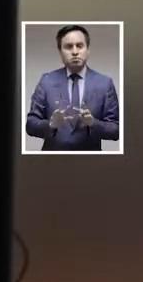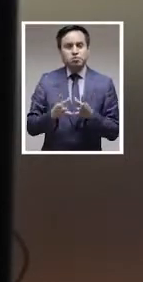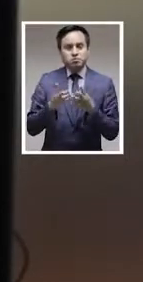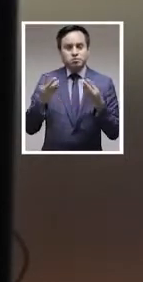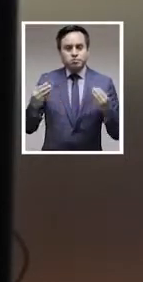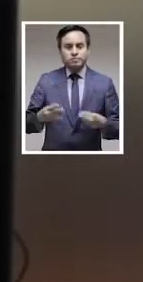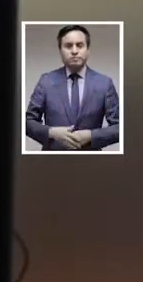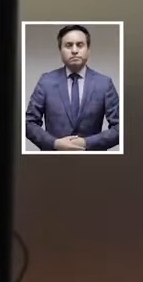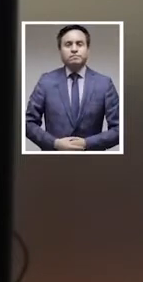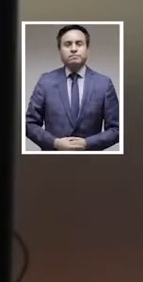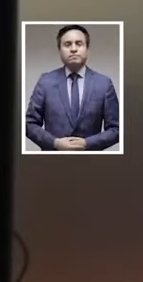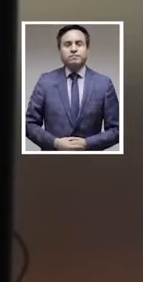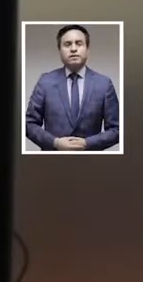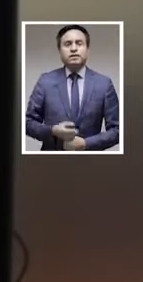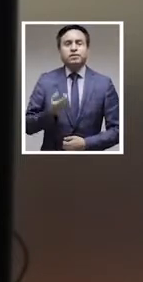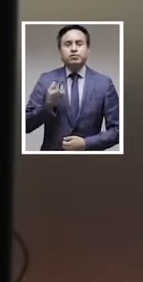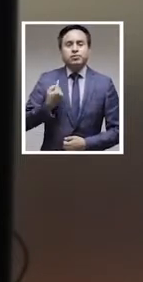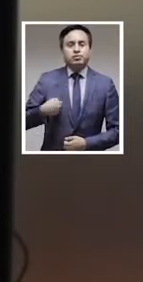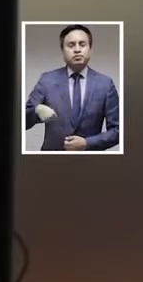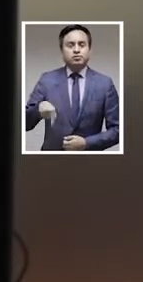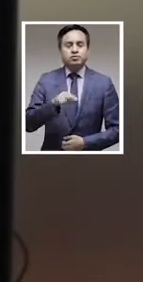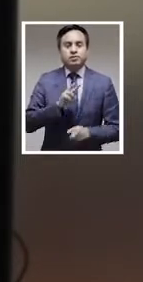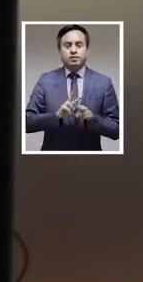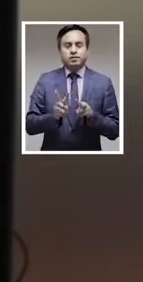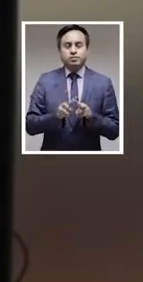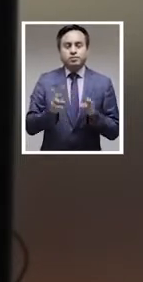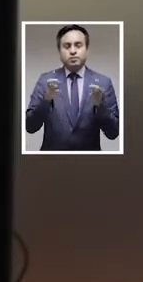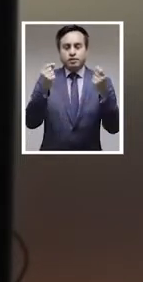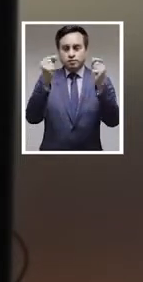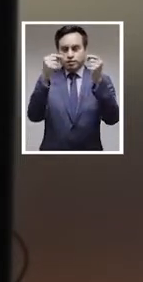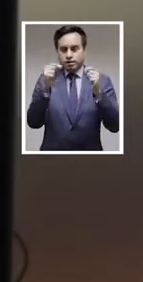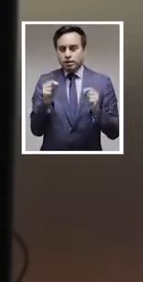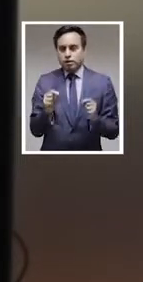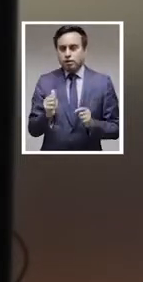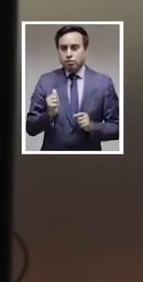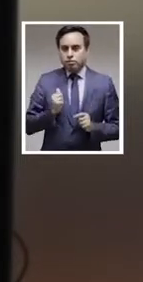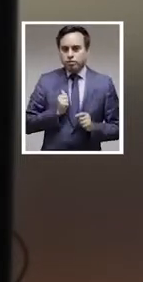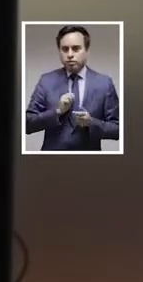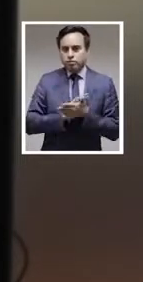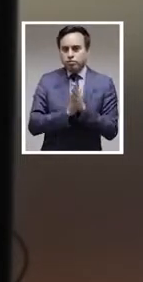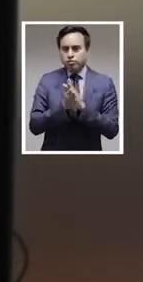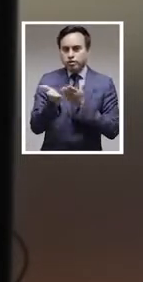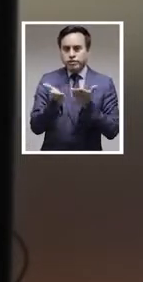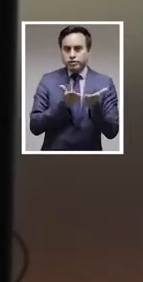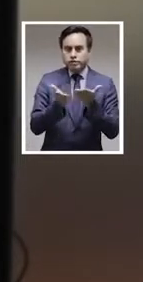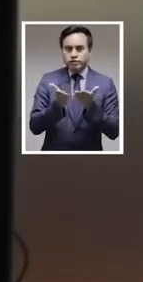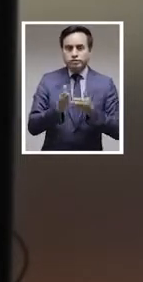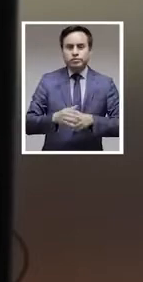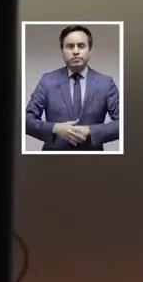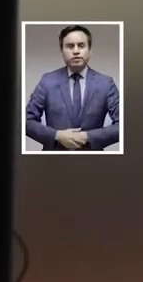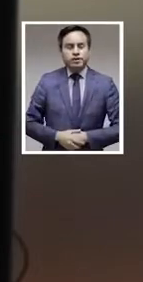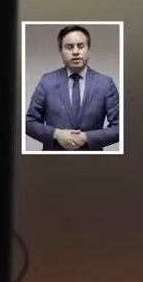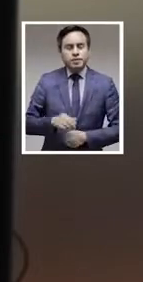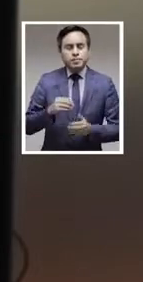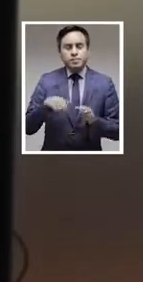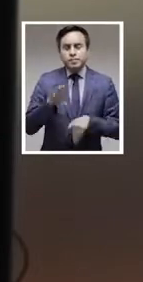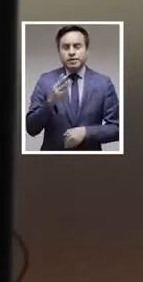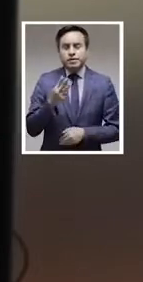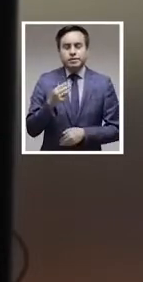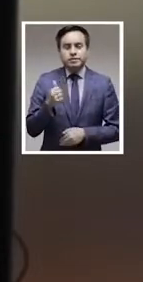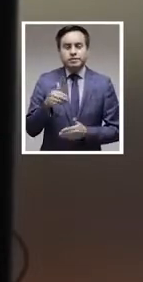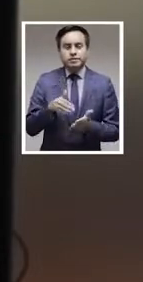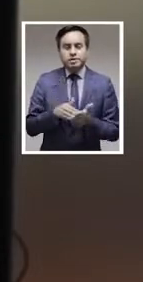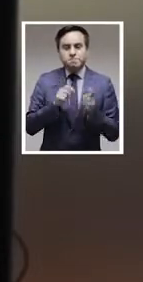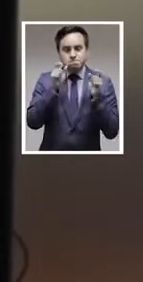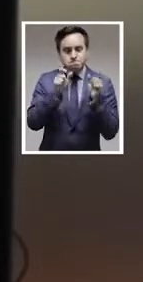solución. Hicimos para revisar el cumplimiento de todos estos servicios más de